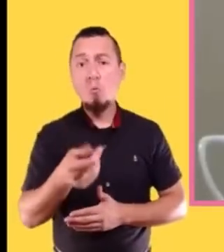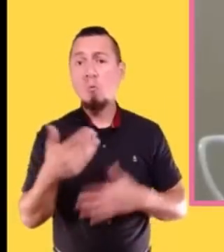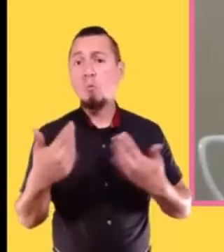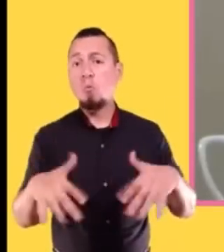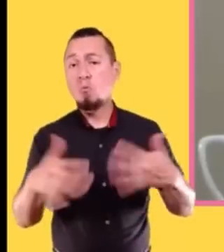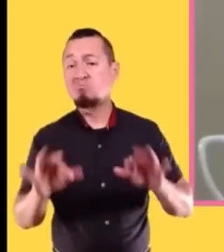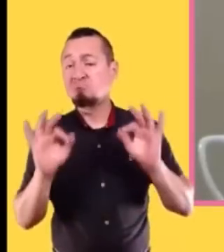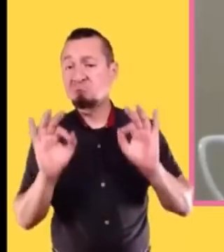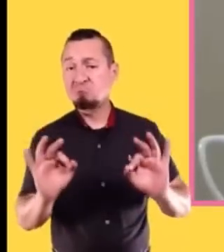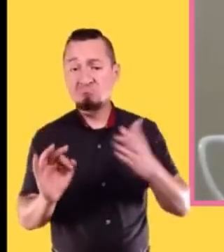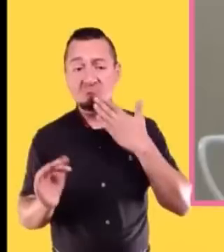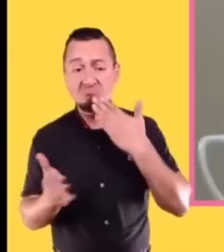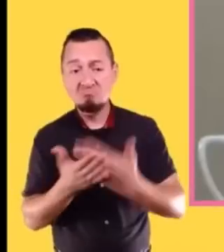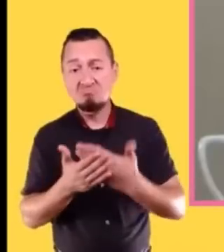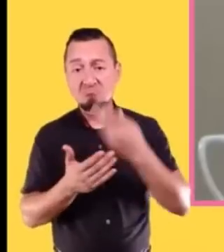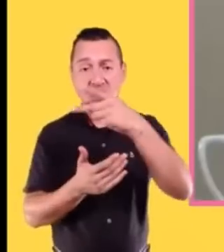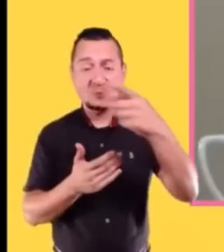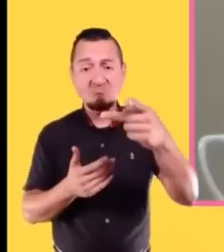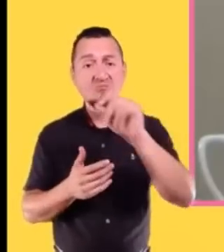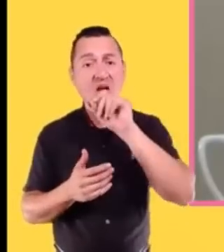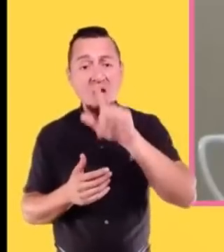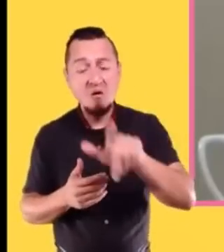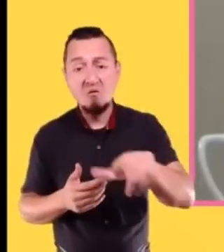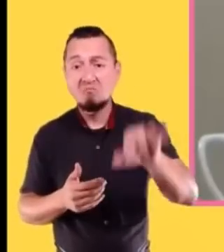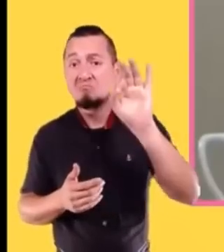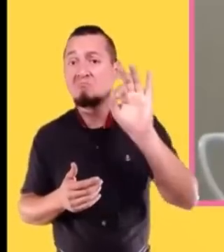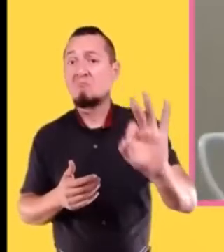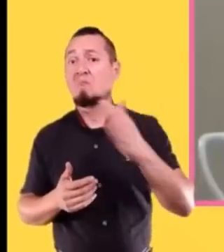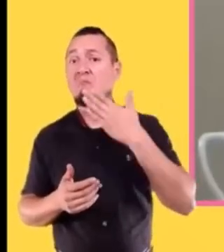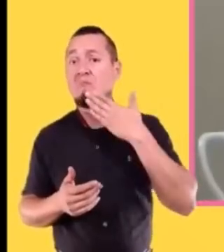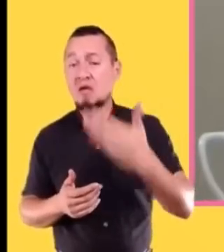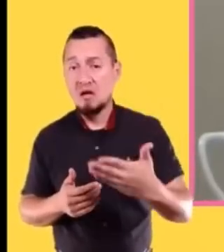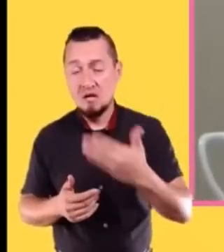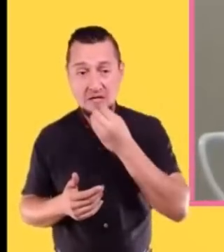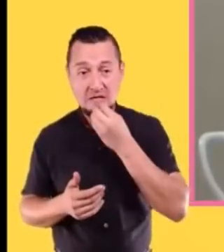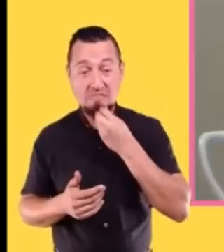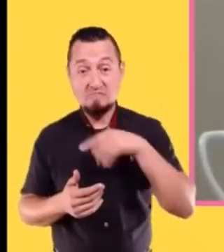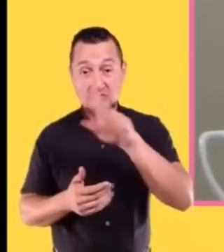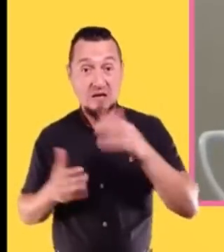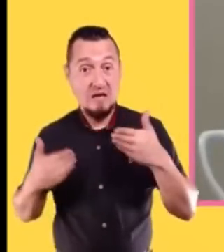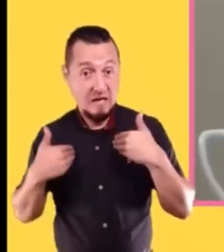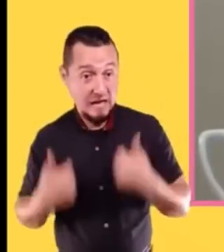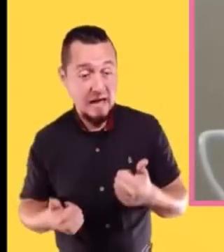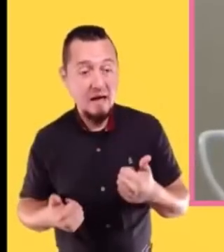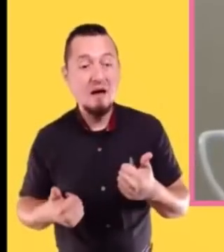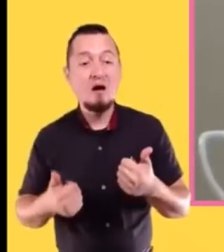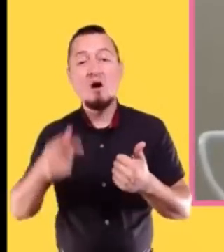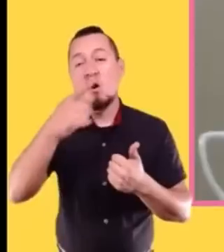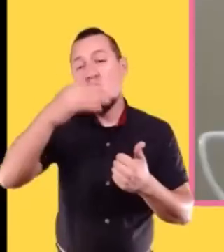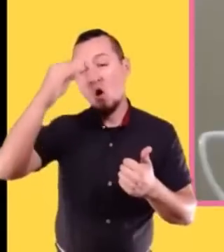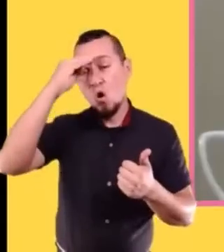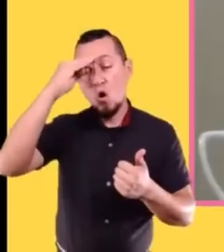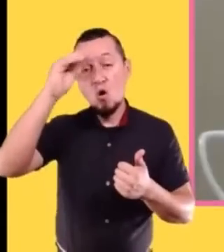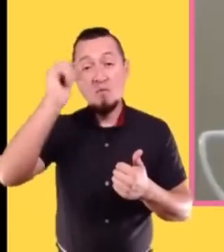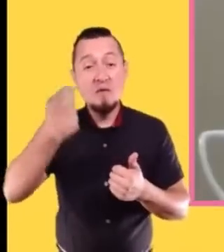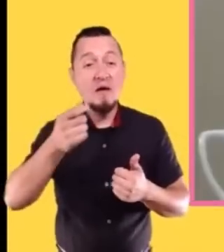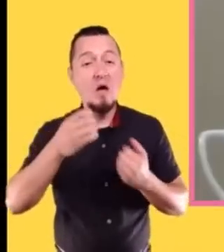educativo de Jalisco. Entonces, lo que hay que entender es justamente que el proyecto educativo que tenemos